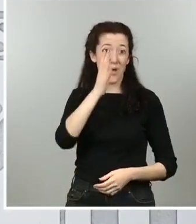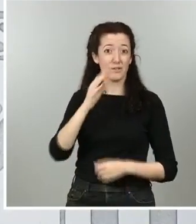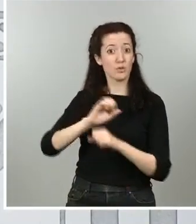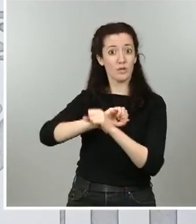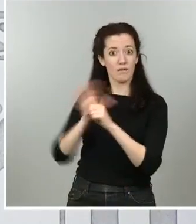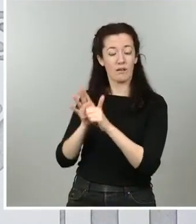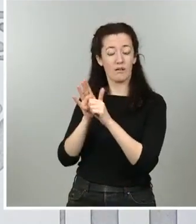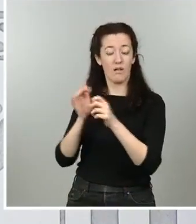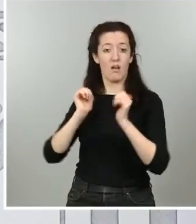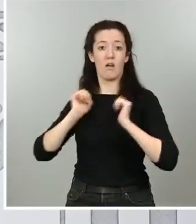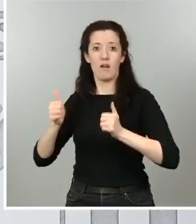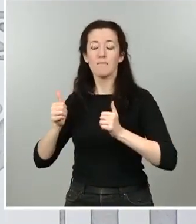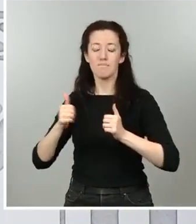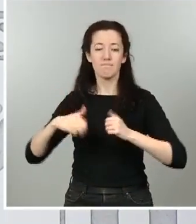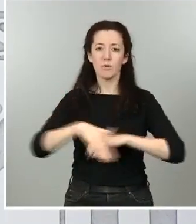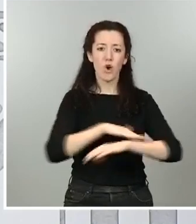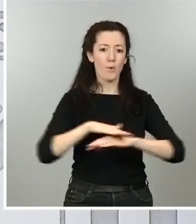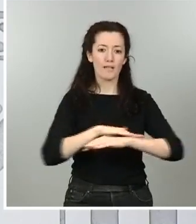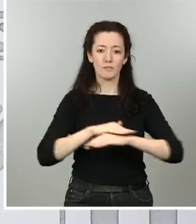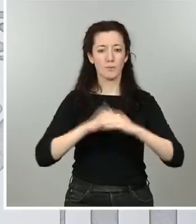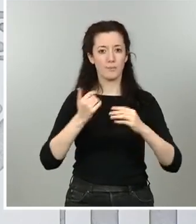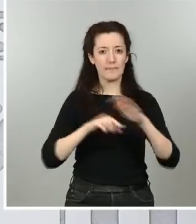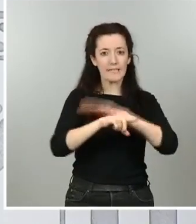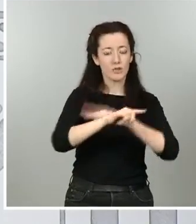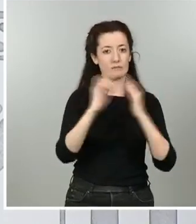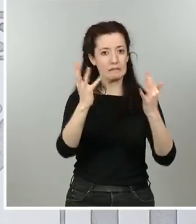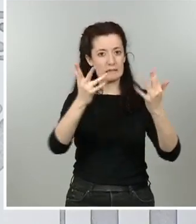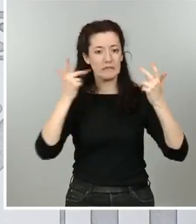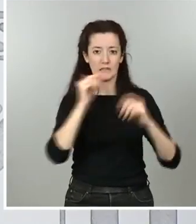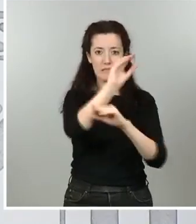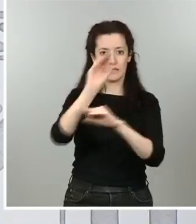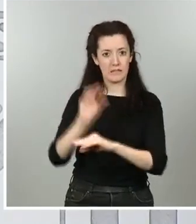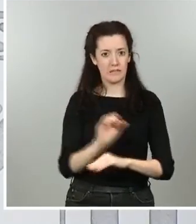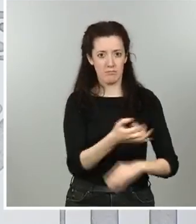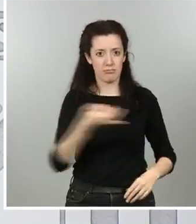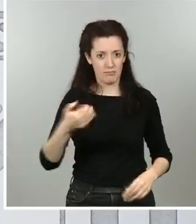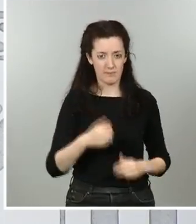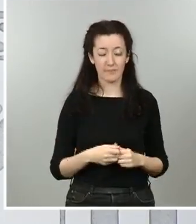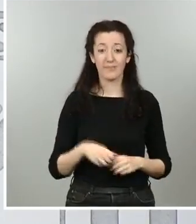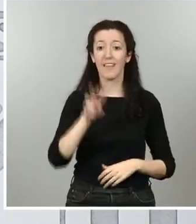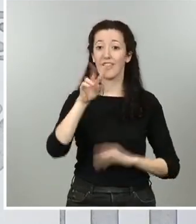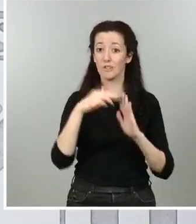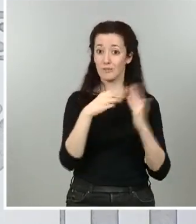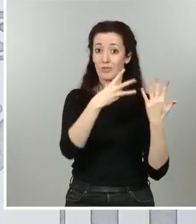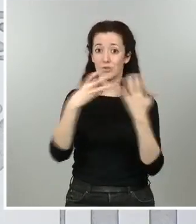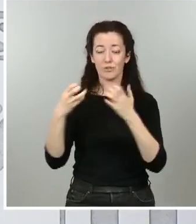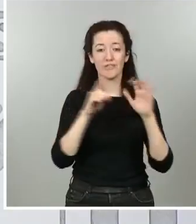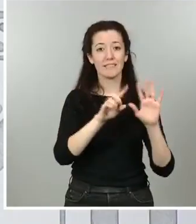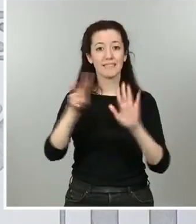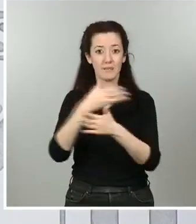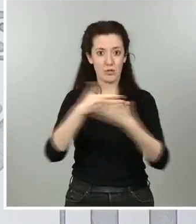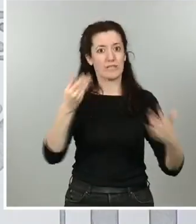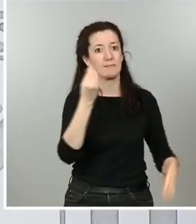esta actualización de las entregas a cuenta. Una decisión que ha supuesto 2.867 millones adicionales